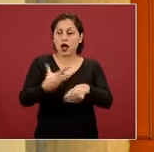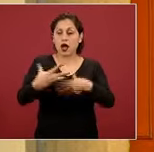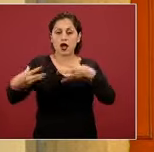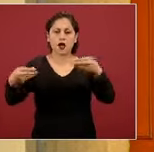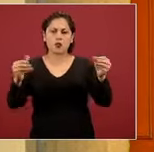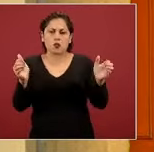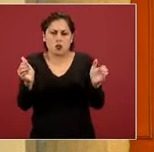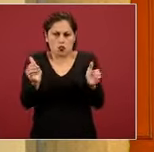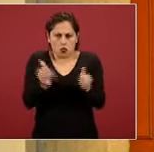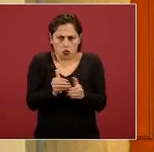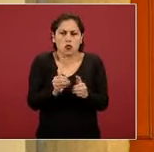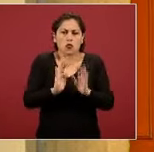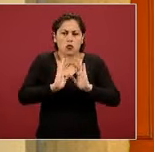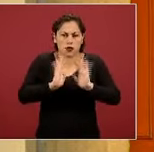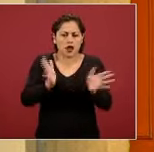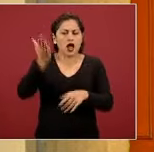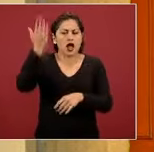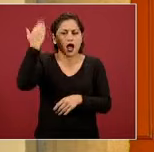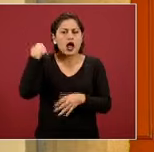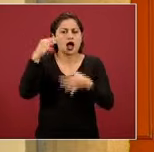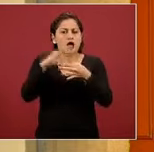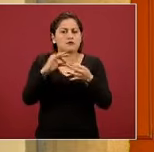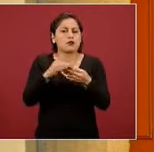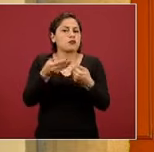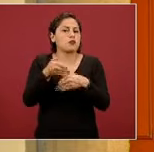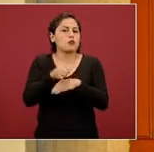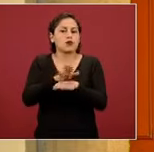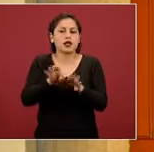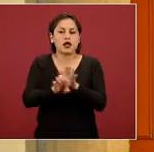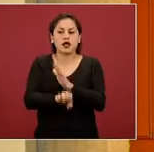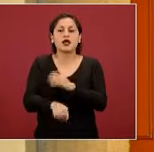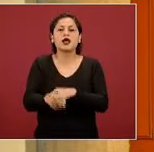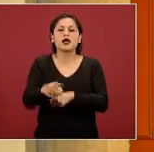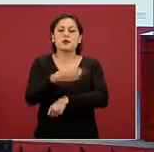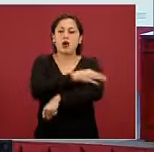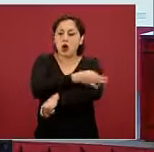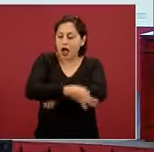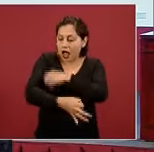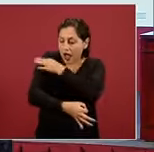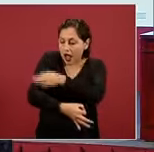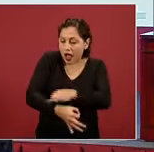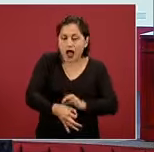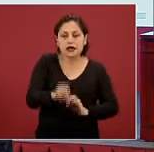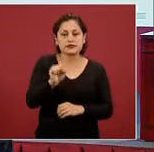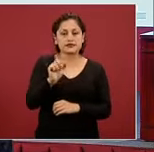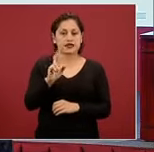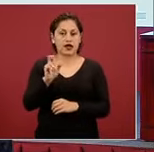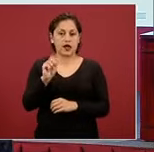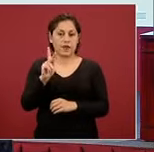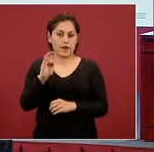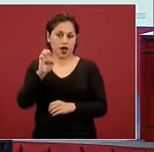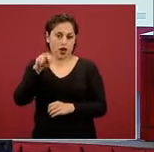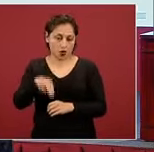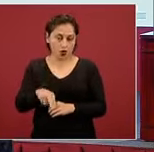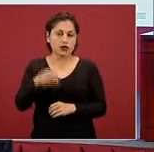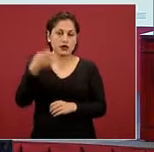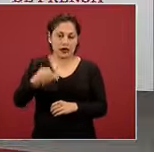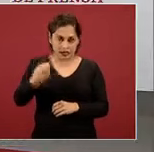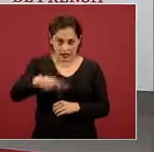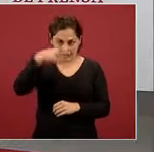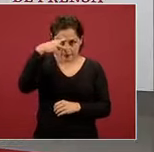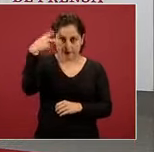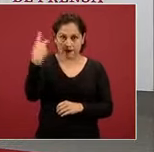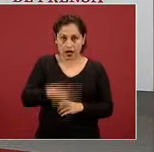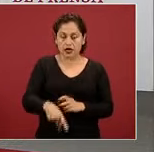como lo demostramos el otro día con la epidemia de sarampión que hubo en México y que empezó exactamente el mismo día de la epidemia de